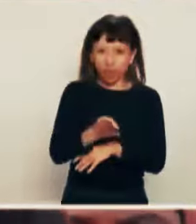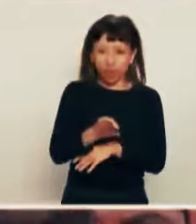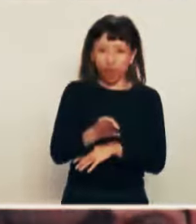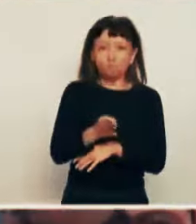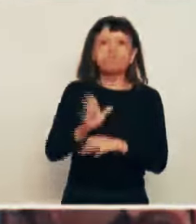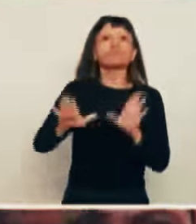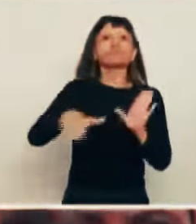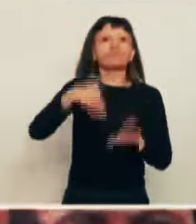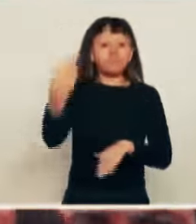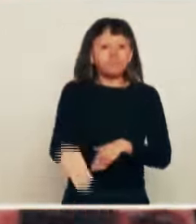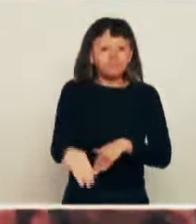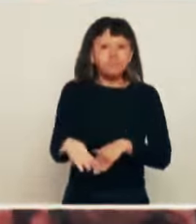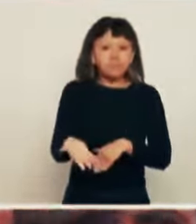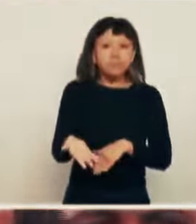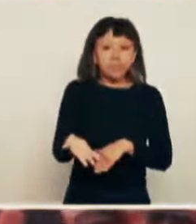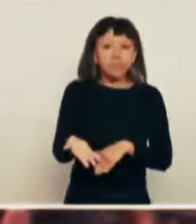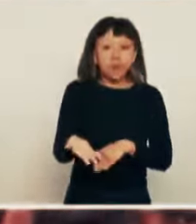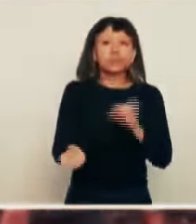el plan